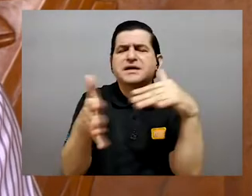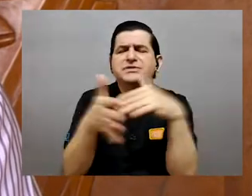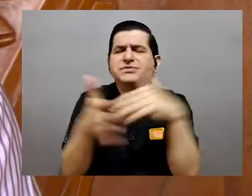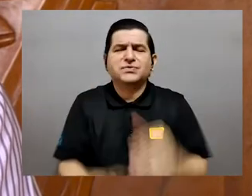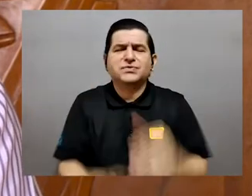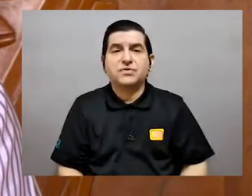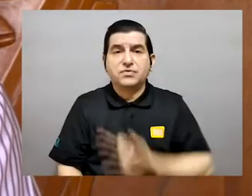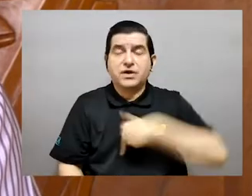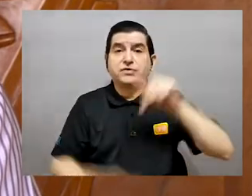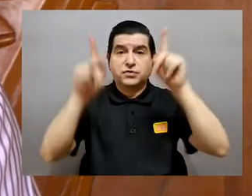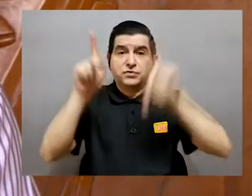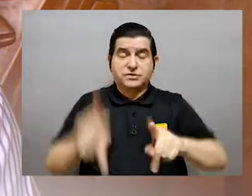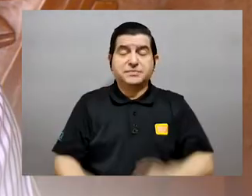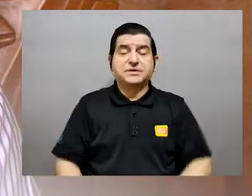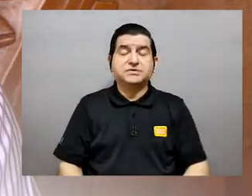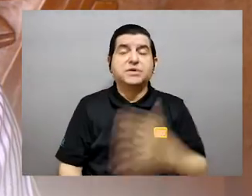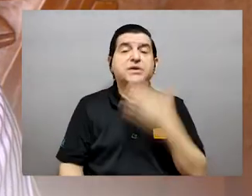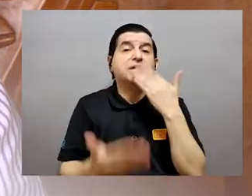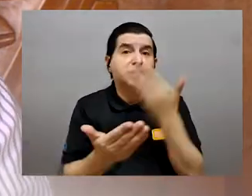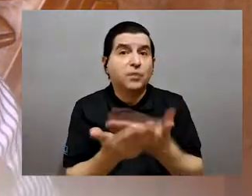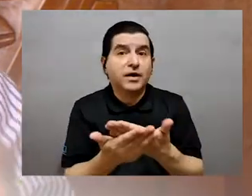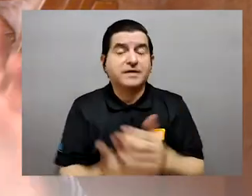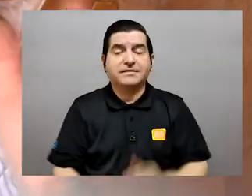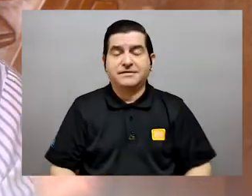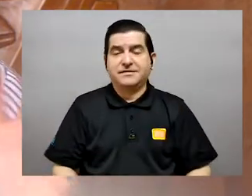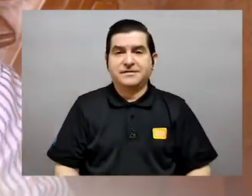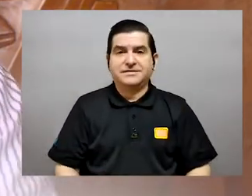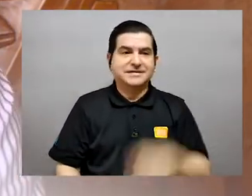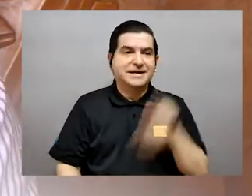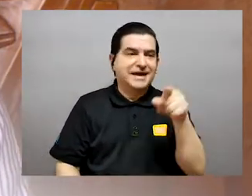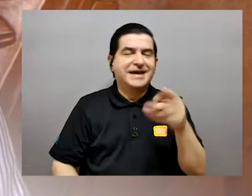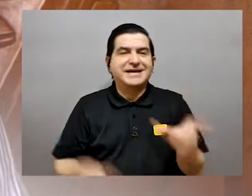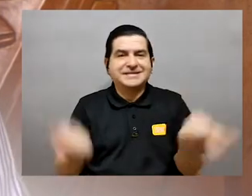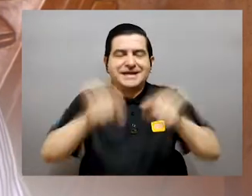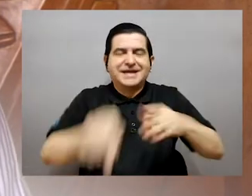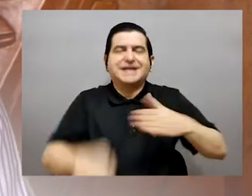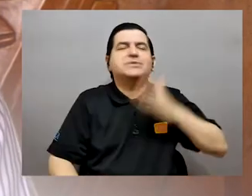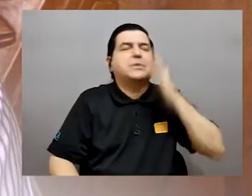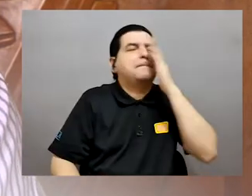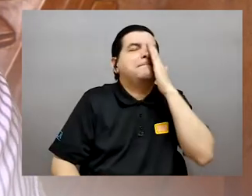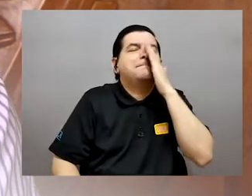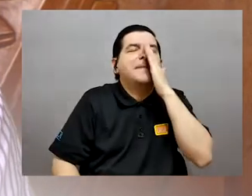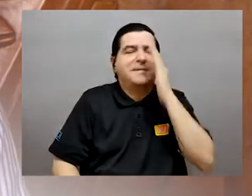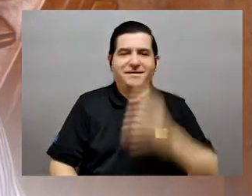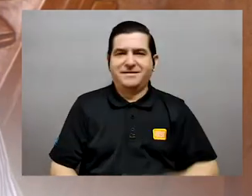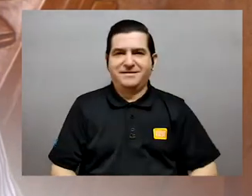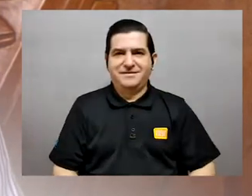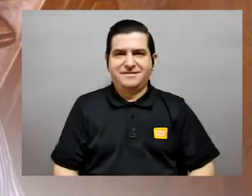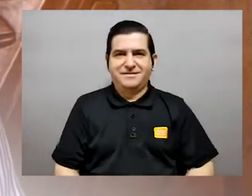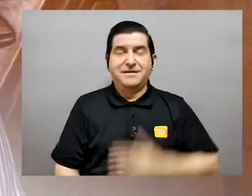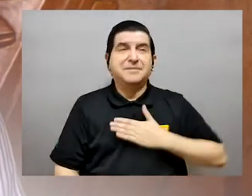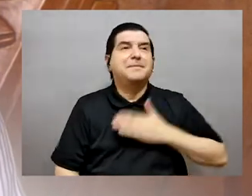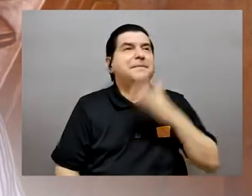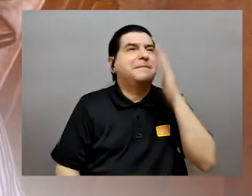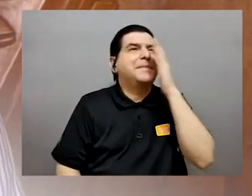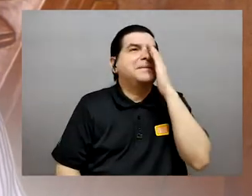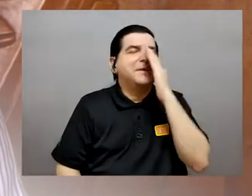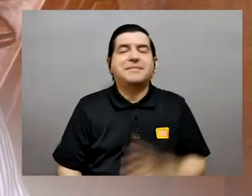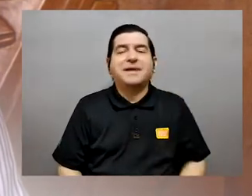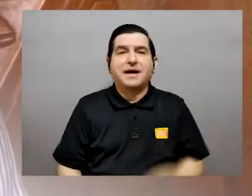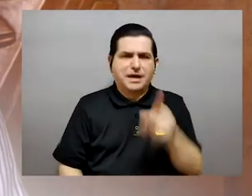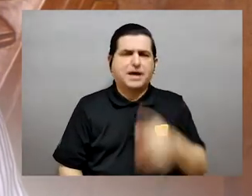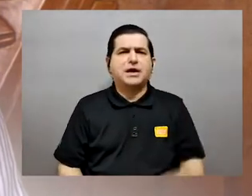mucha gente, digamos, allá en Guanacaste, pues una señora dejó de decir que las mujeres de Guanacaste no son tan feas.